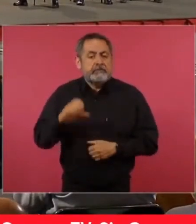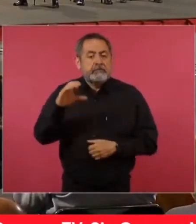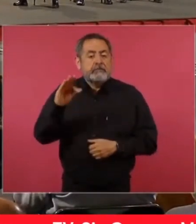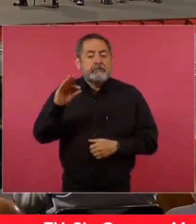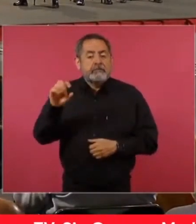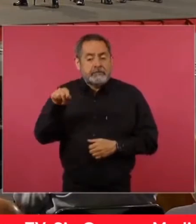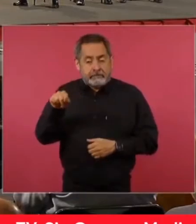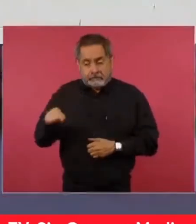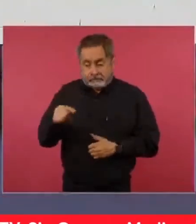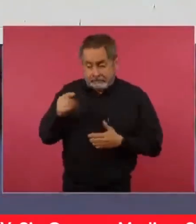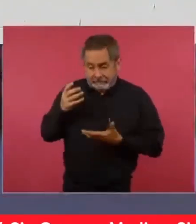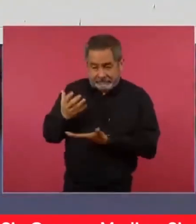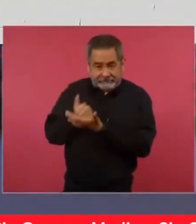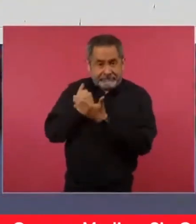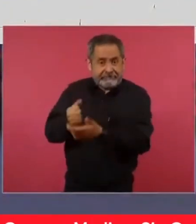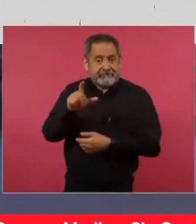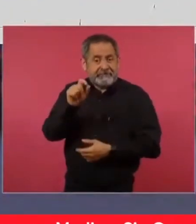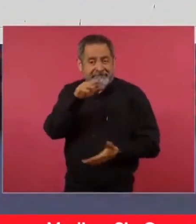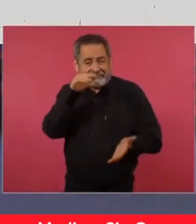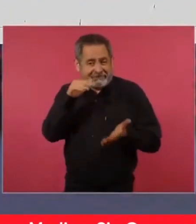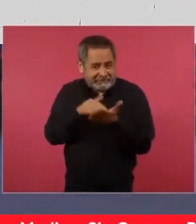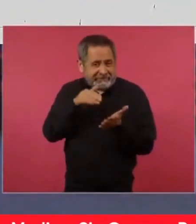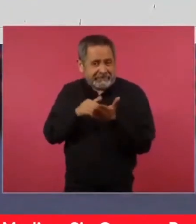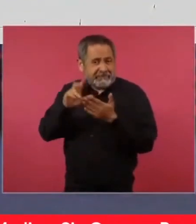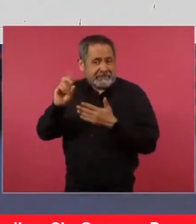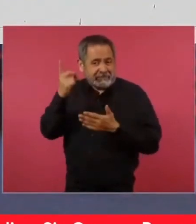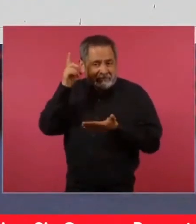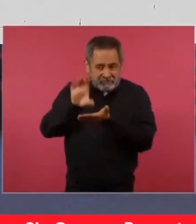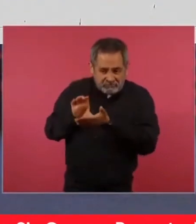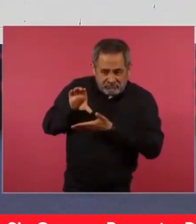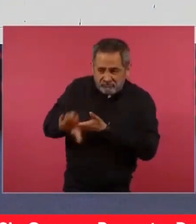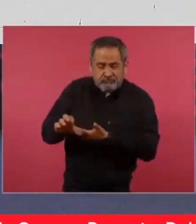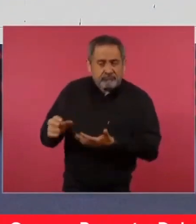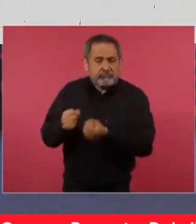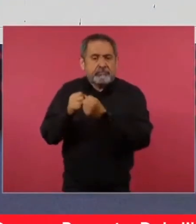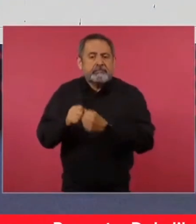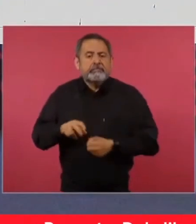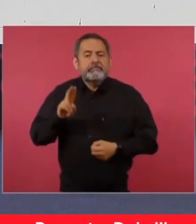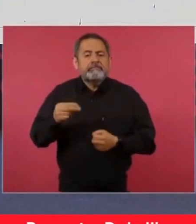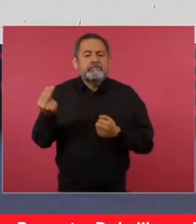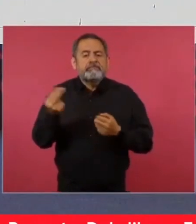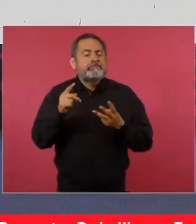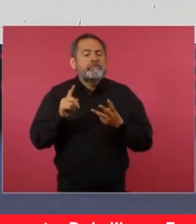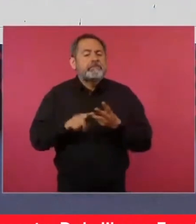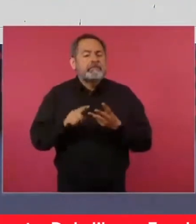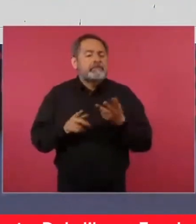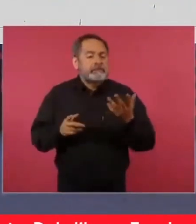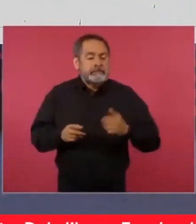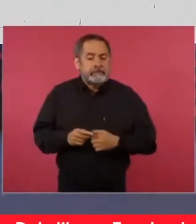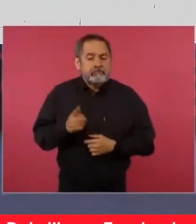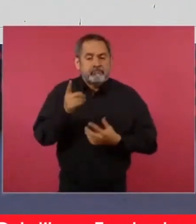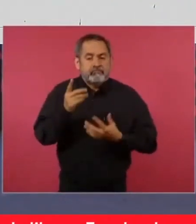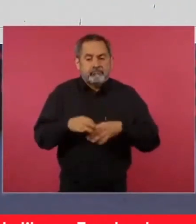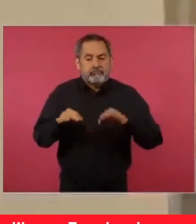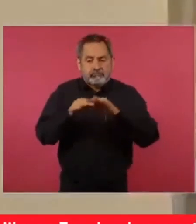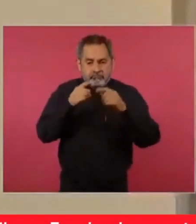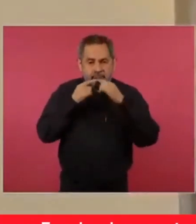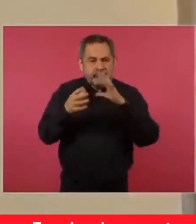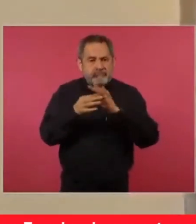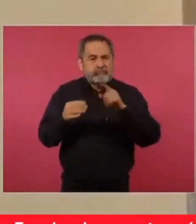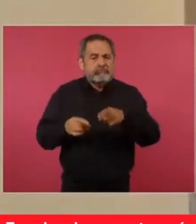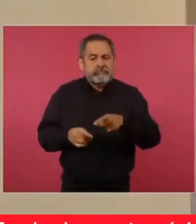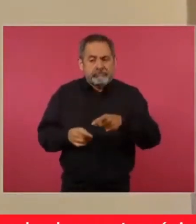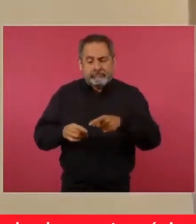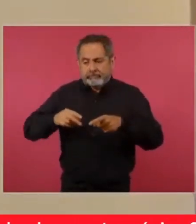inversión histórica de casi 20,000 millones de dólares. Se requiere, esto nos parece muy importante rescatarlo,